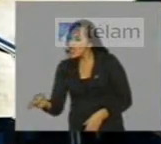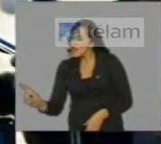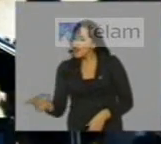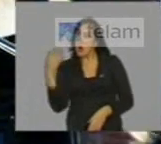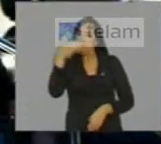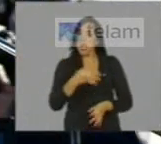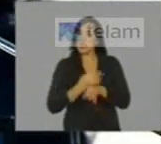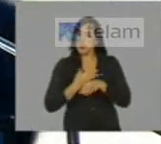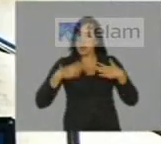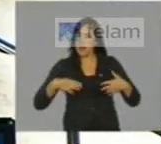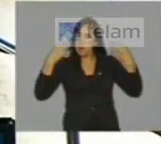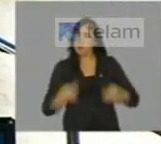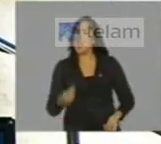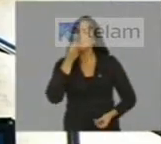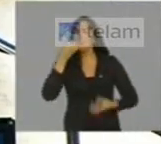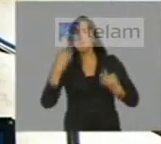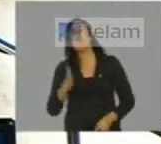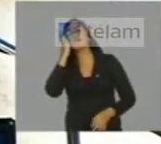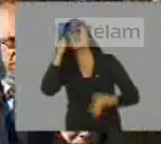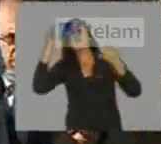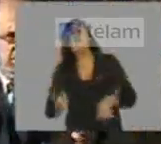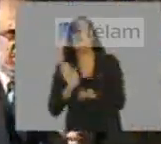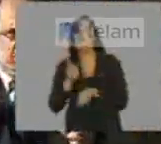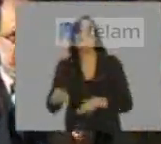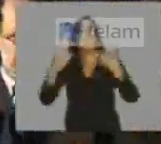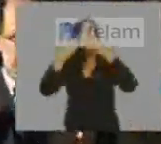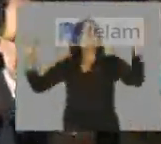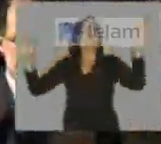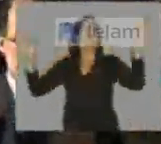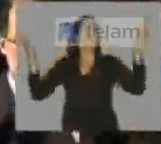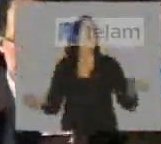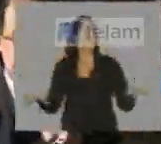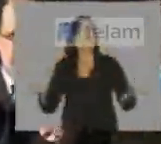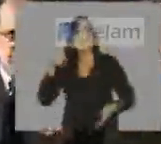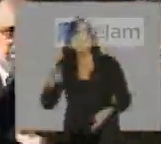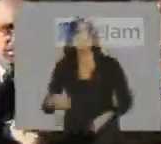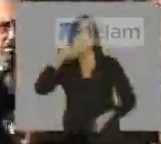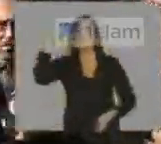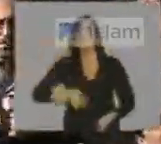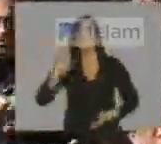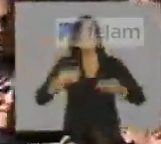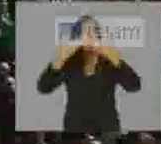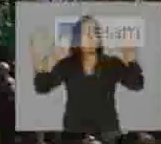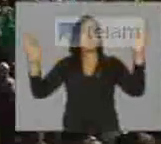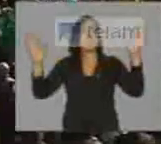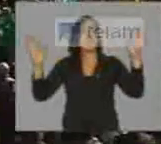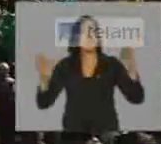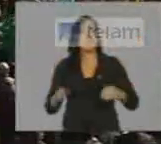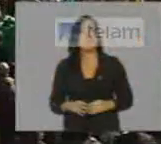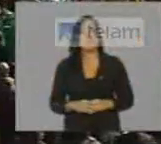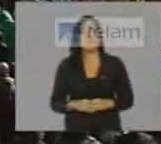bien vestido, bien comido, bien dormido, es libertad también. Esa es la verdadera libertad.